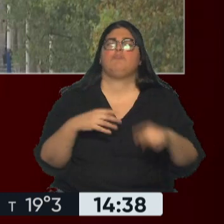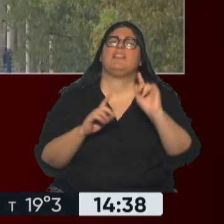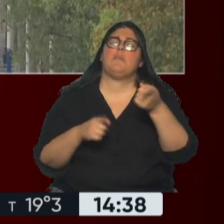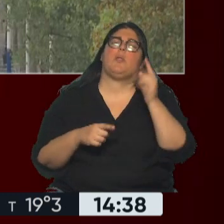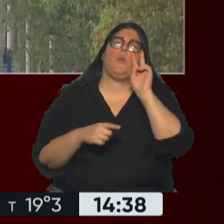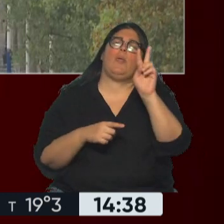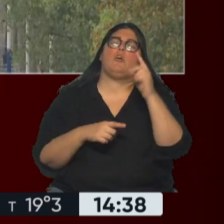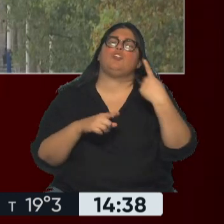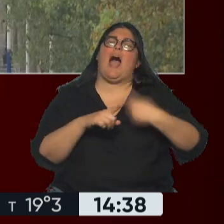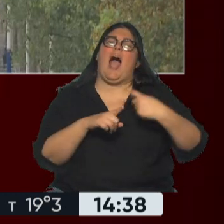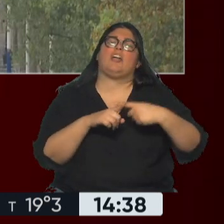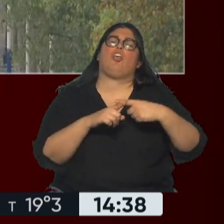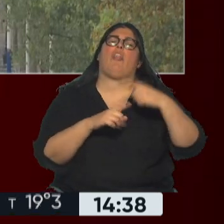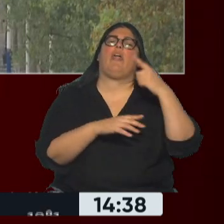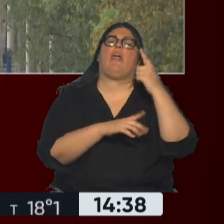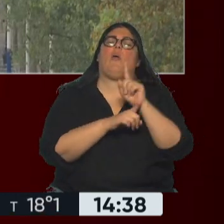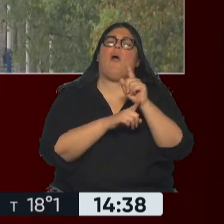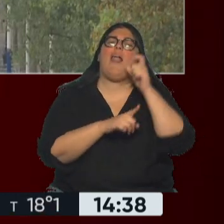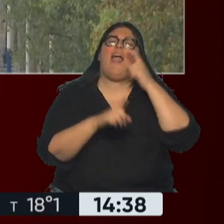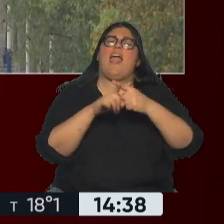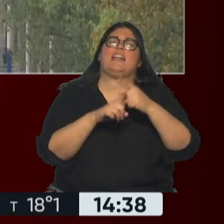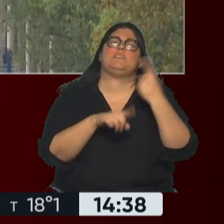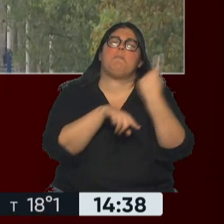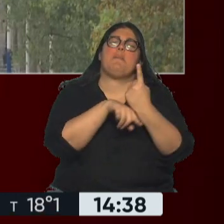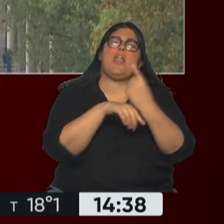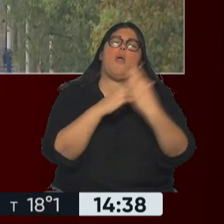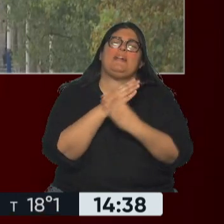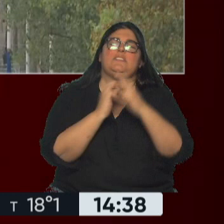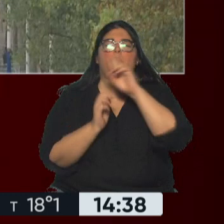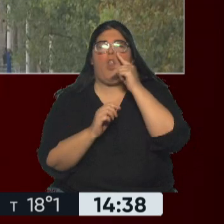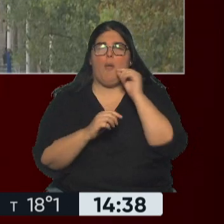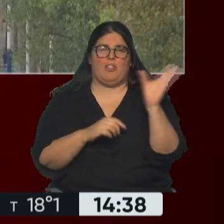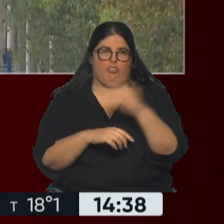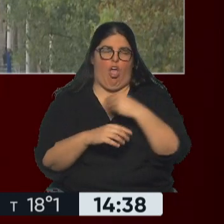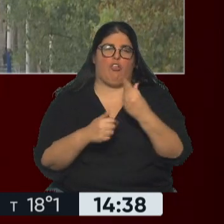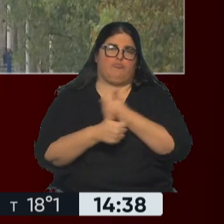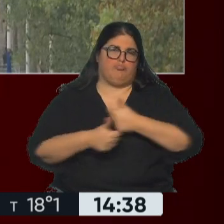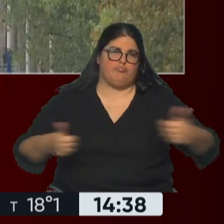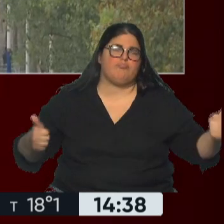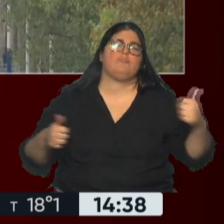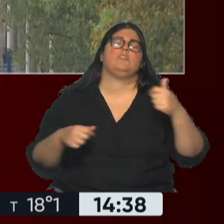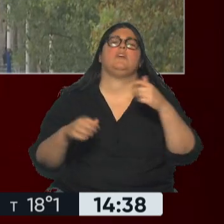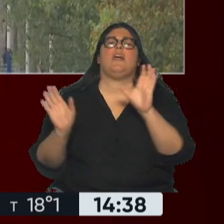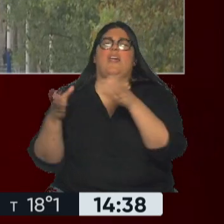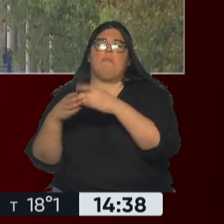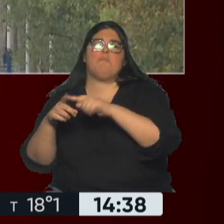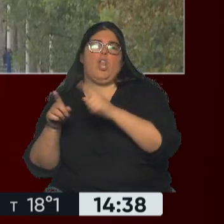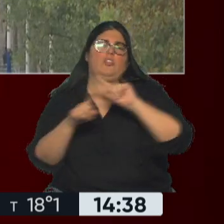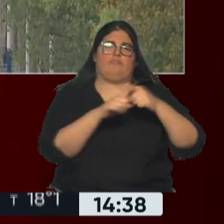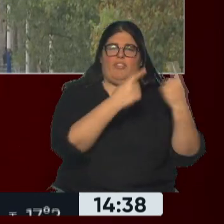donde participaron todos los ex premiers, primeros ministros y primeras ministras, tanto laboristas como conservadores, que participaron